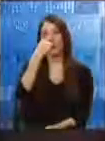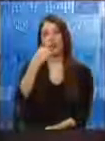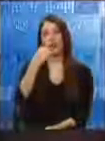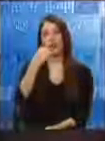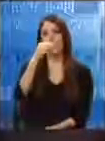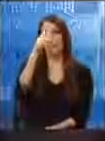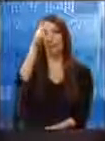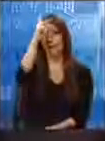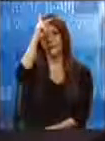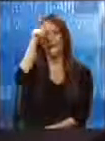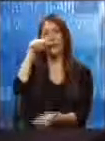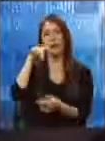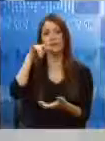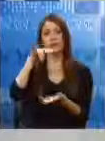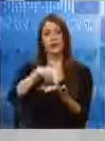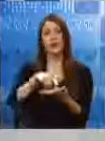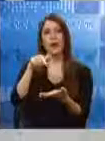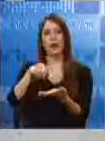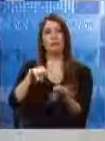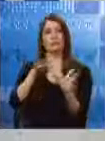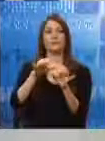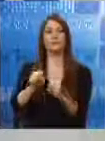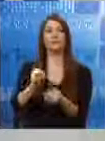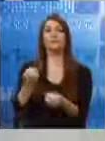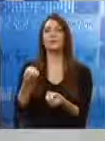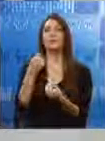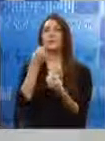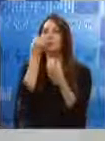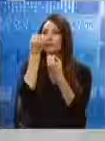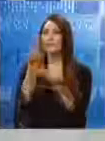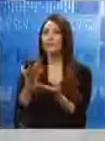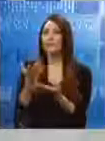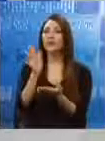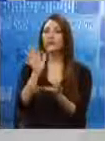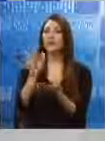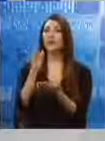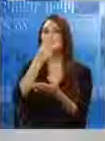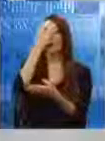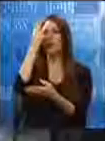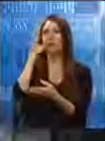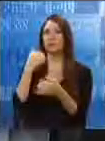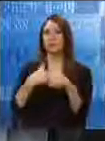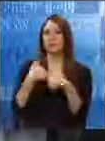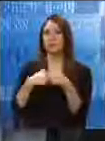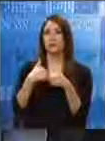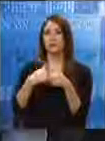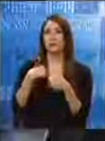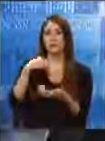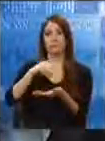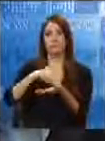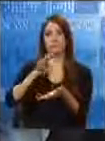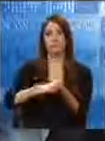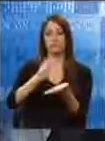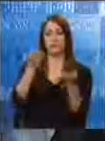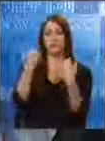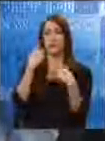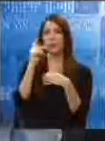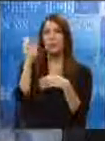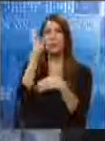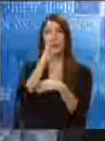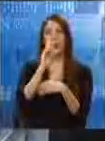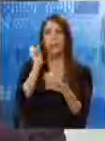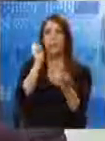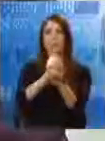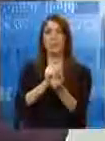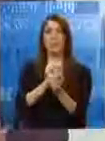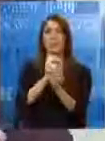al aeropuerto y allí se les intervino para informarles sobre su situación migratoria. Se los citó al día siguiente, pero nunca